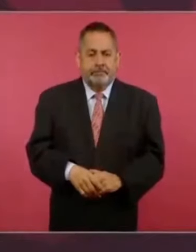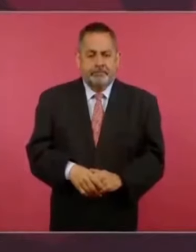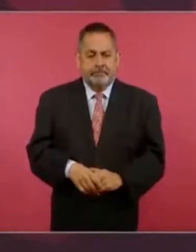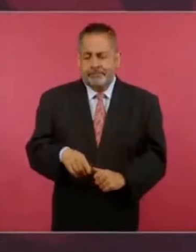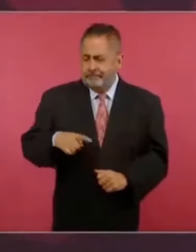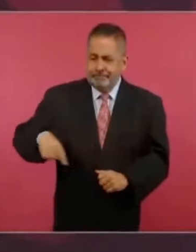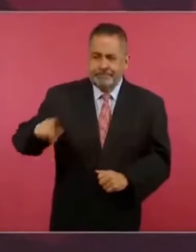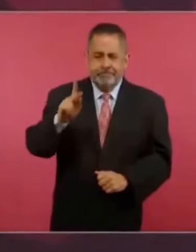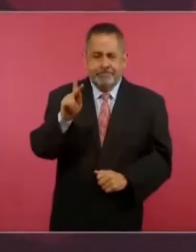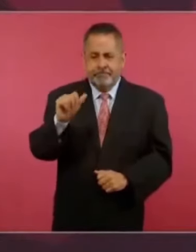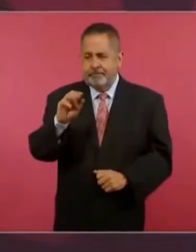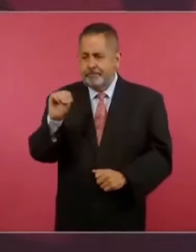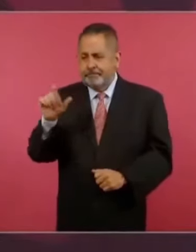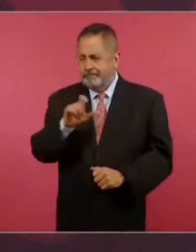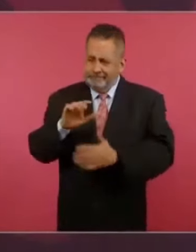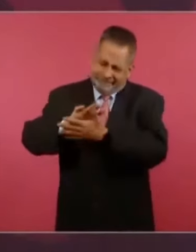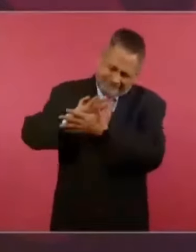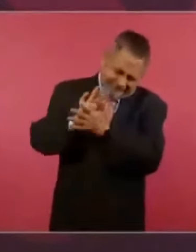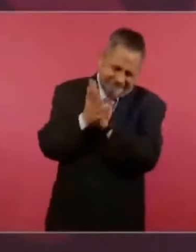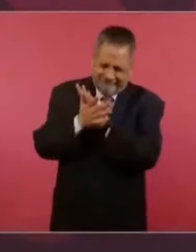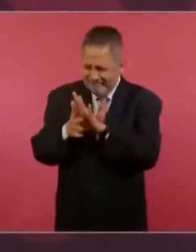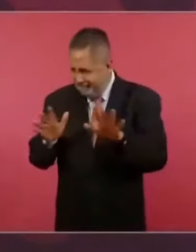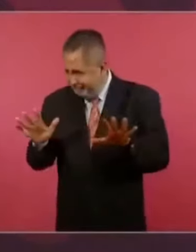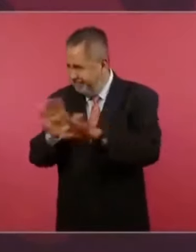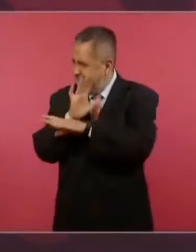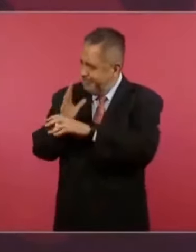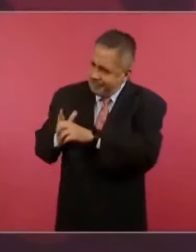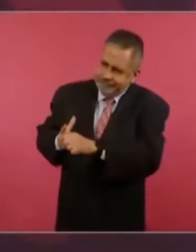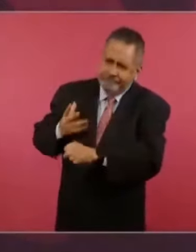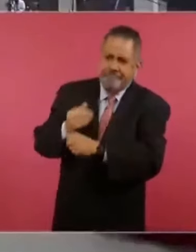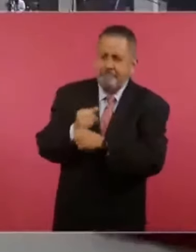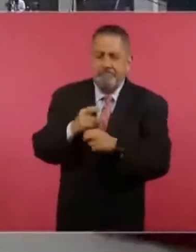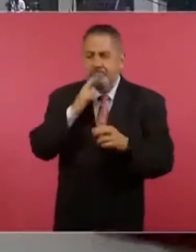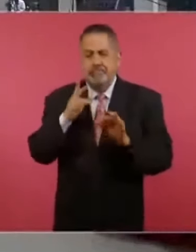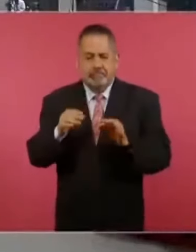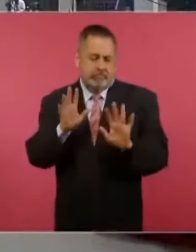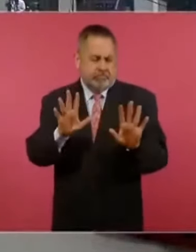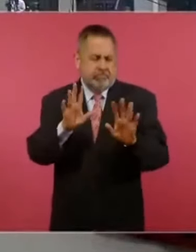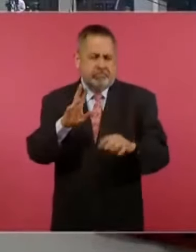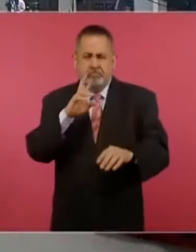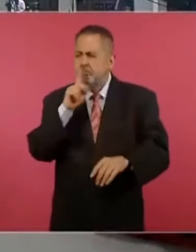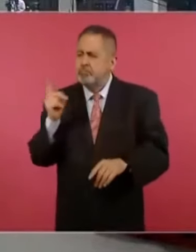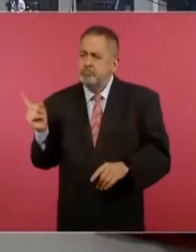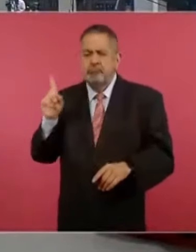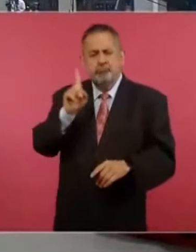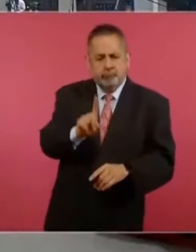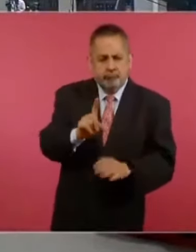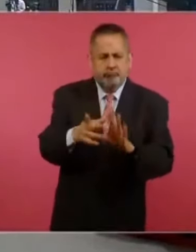Reconvertir a Pemex como se está haciendo. Pero él va a explicarlo mejor.